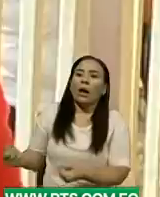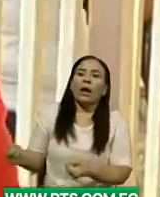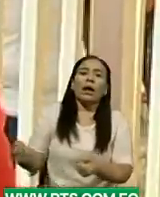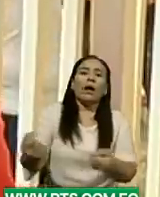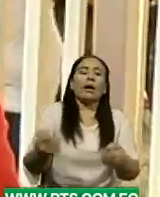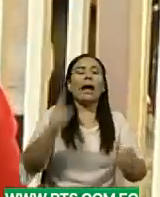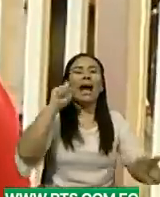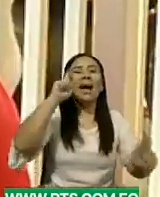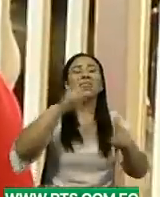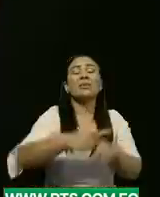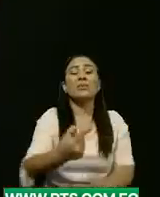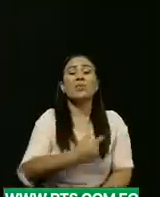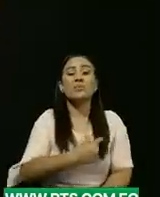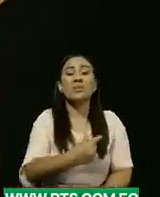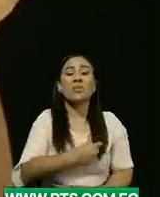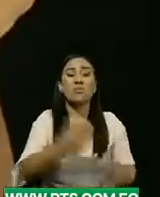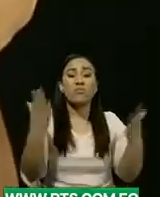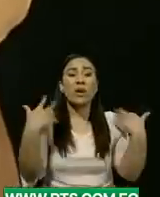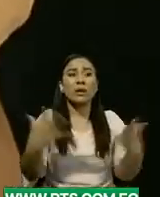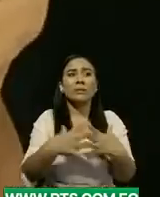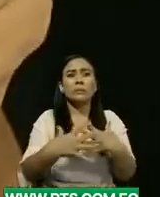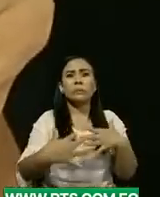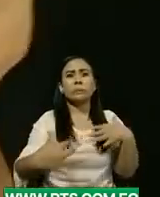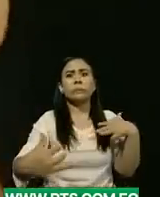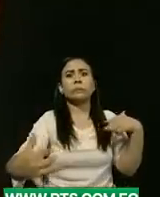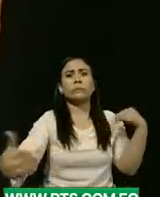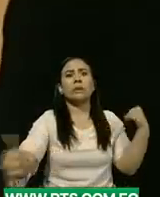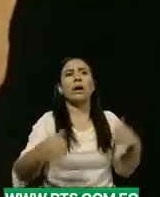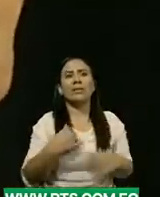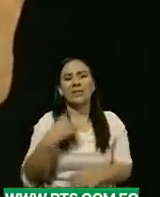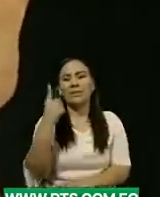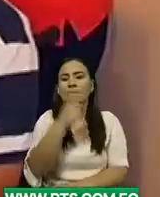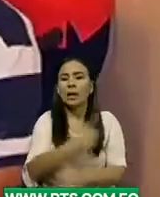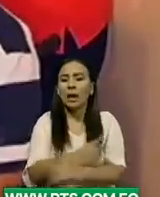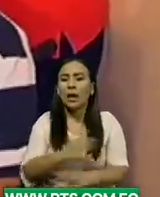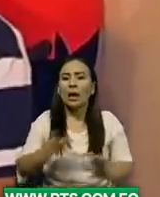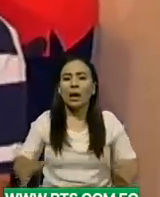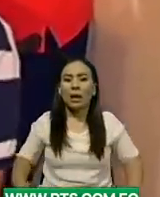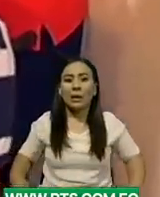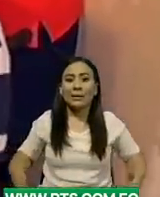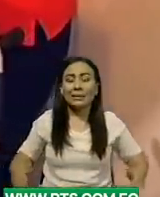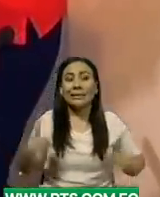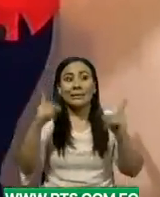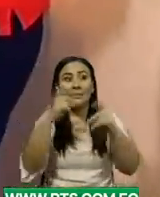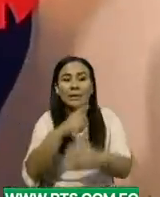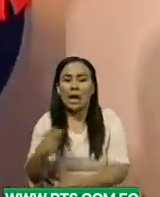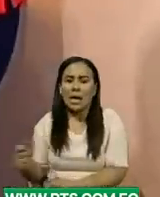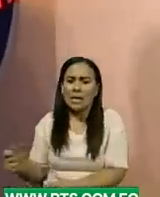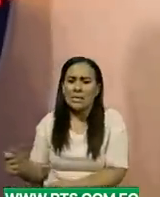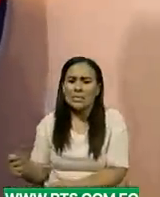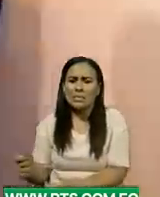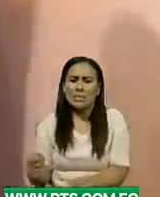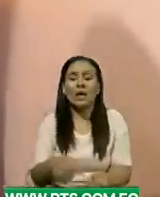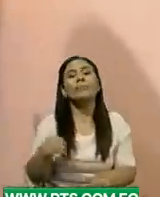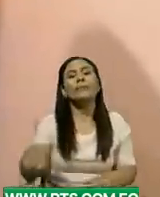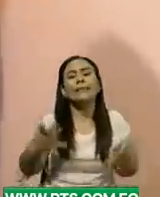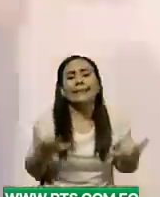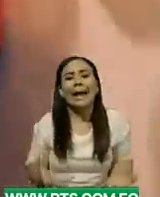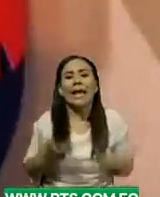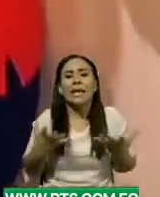la Universidad de Guayaquil, pero antes de que se haga sectorizado, pues no, y era un inconveniente porque llevarlo hasta allá, no podíamos acceder con el